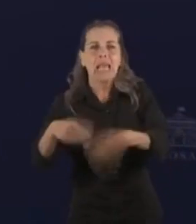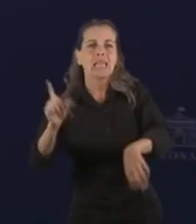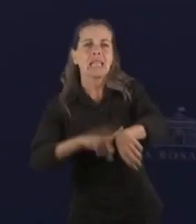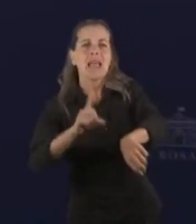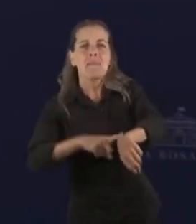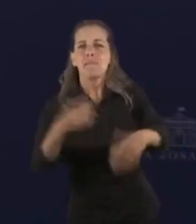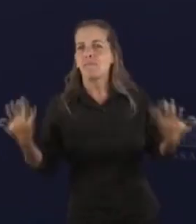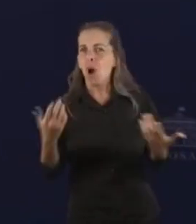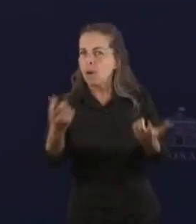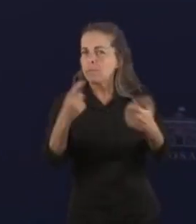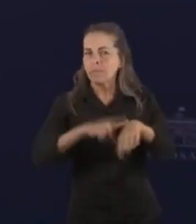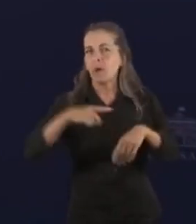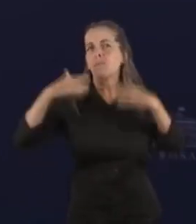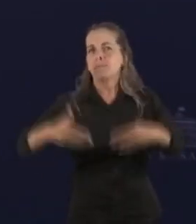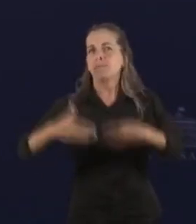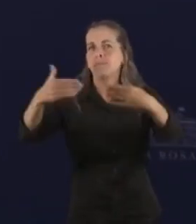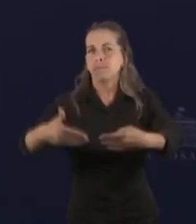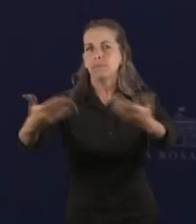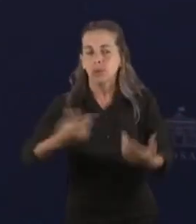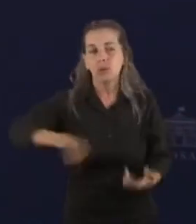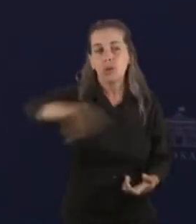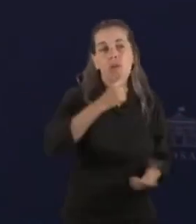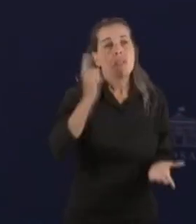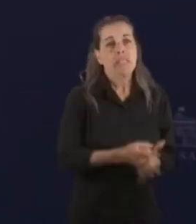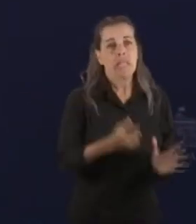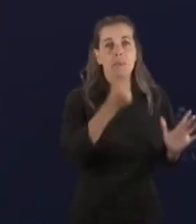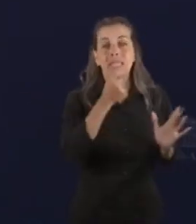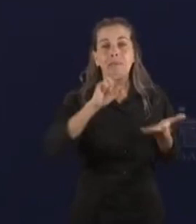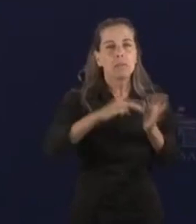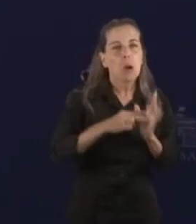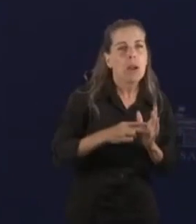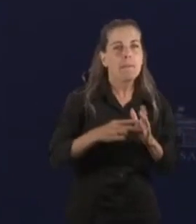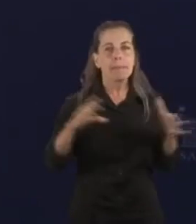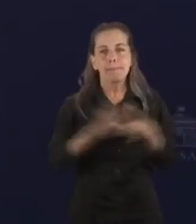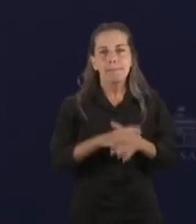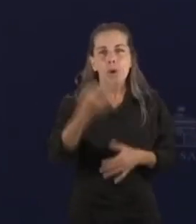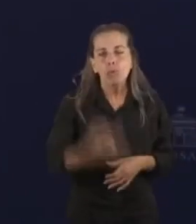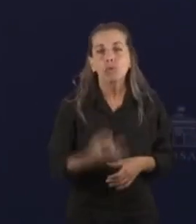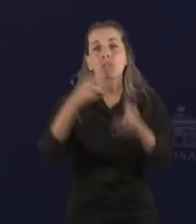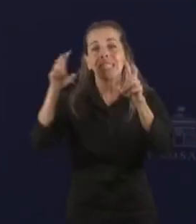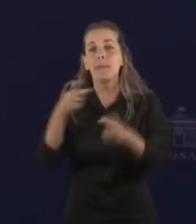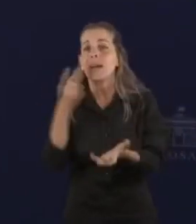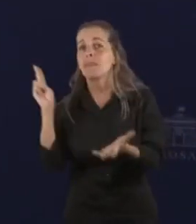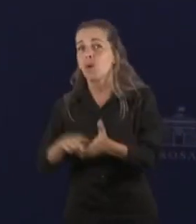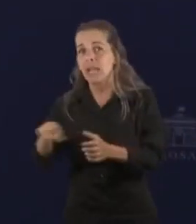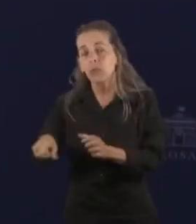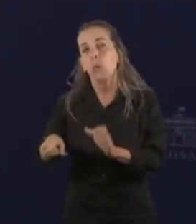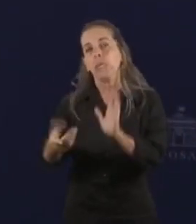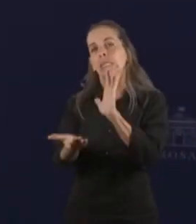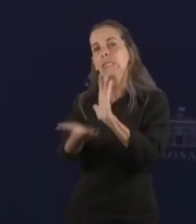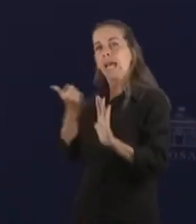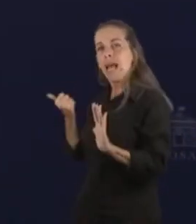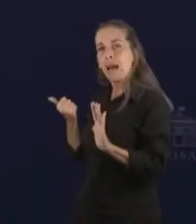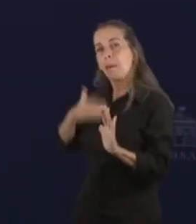la la promulgación de la ley así que optamos por Bueno si el problema está en el capítulo fiscal quitarlo de la ley y seguir avanzando ya